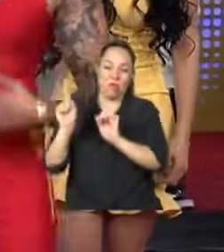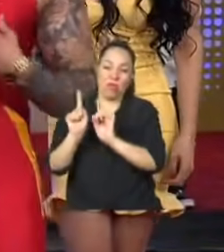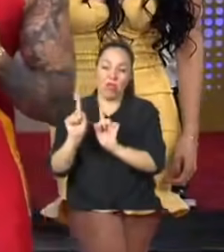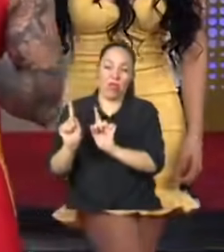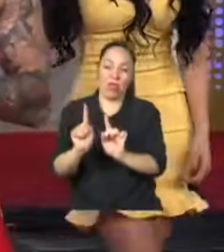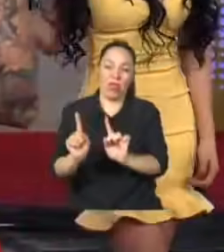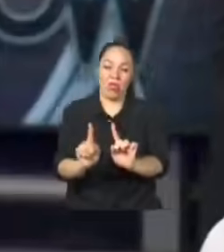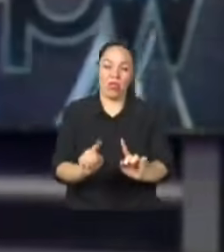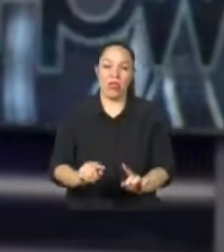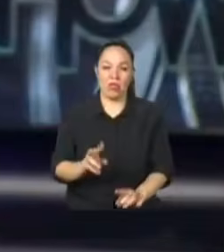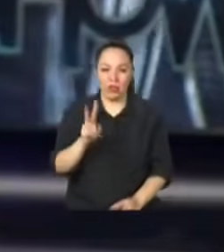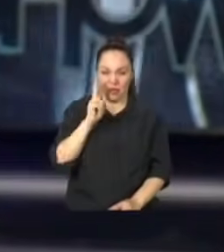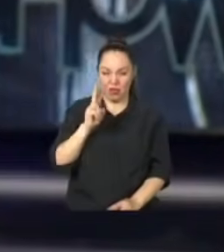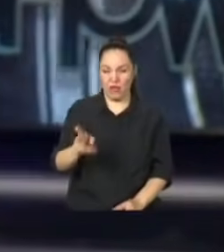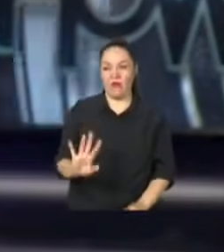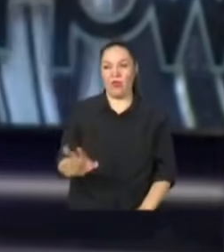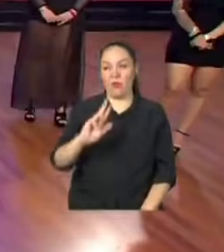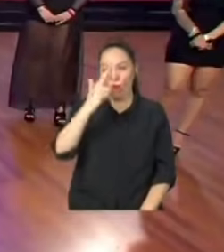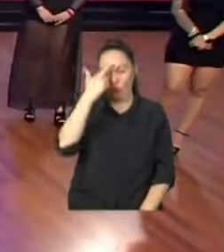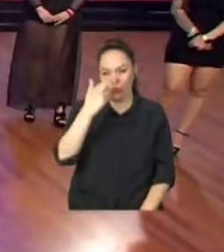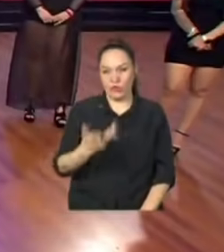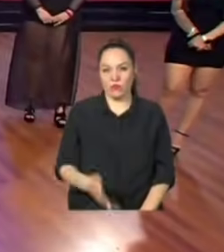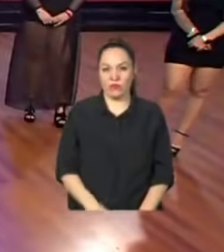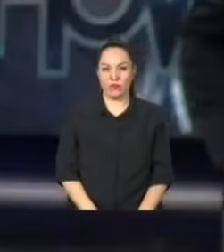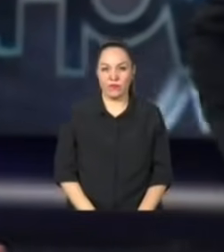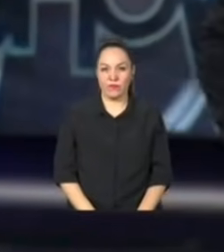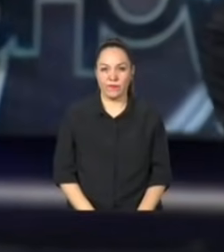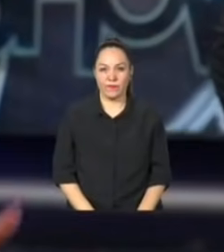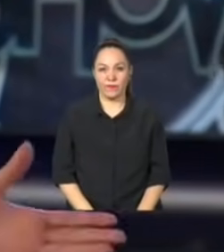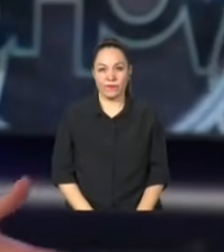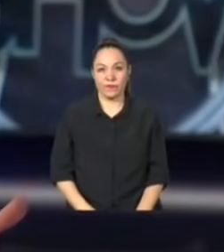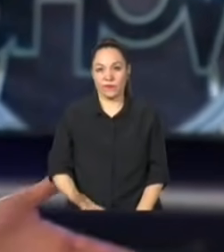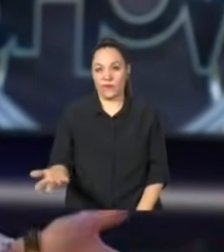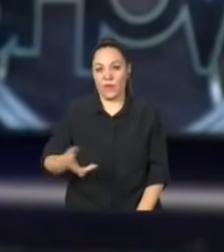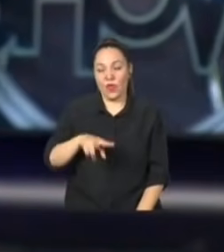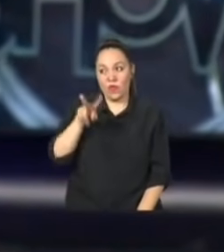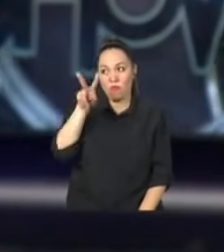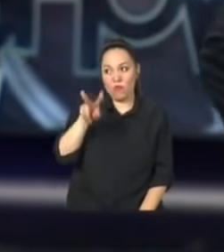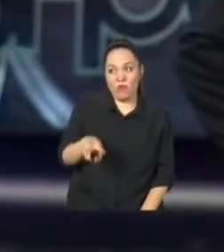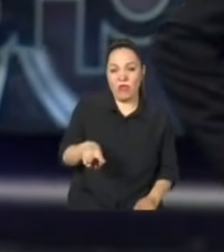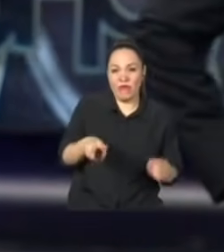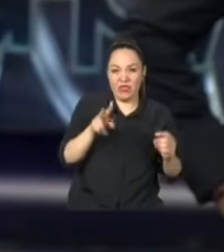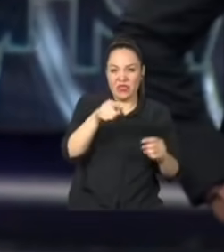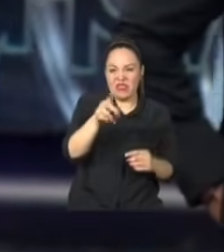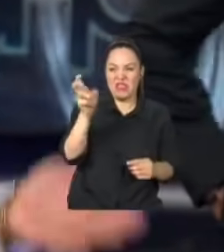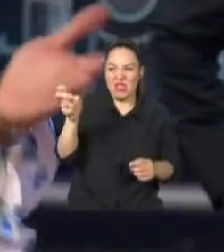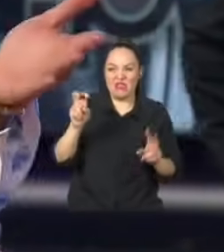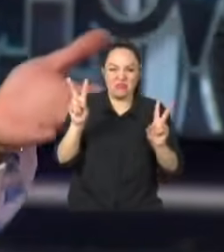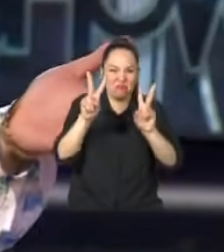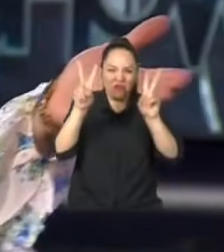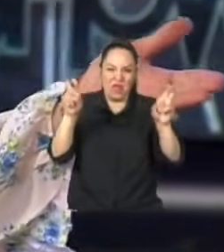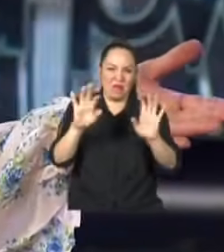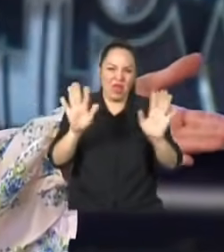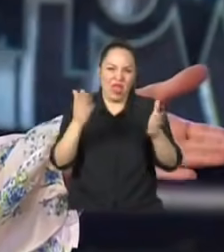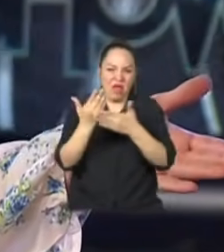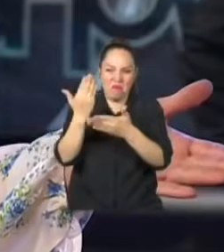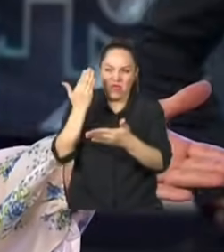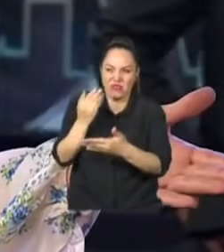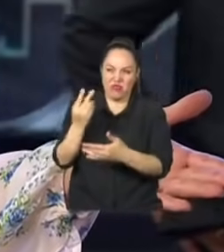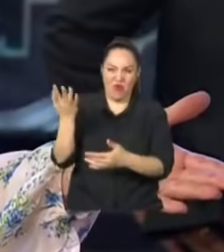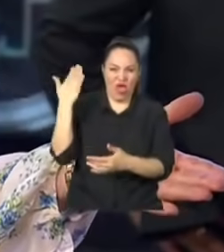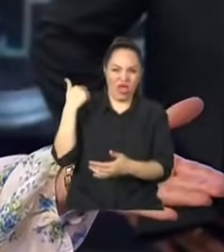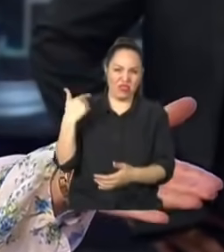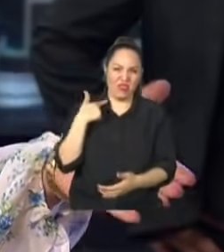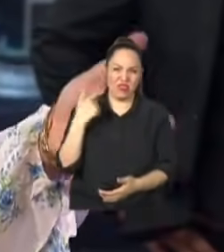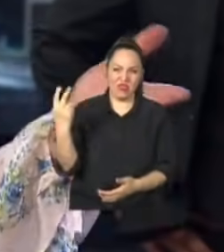Fue la llama, Chavis, fue la llama. ¿Algo que decir? No, pues la verdad es que eso que tiene que ver con el no pasa nada. Si ella y Jorge